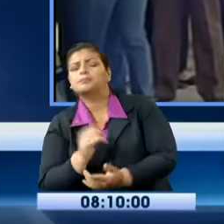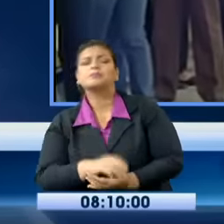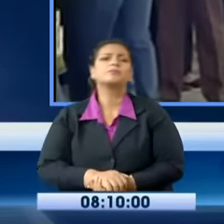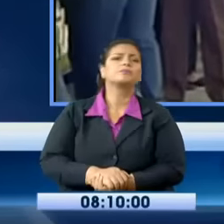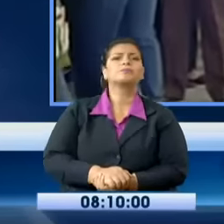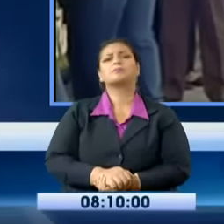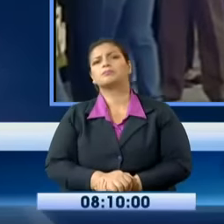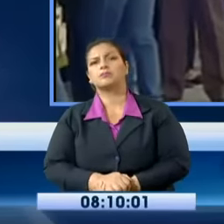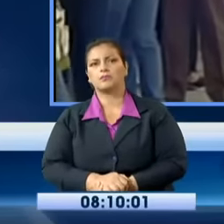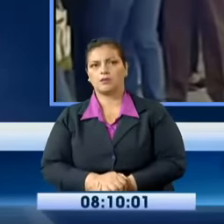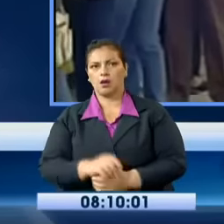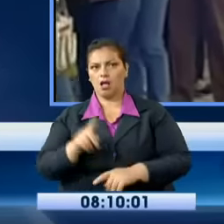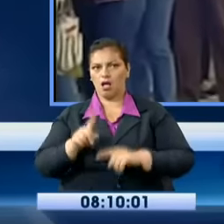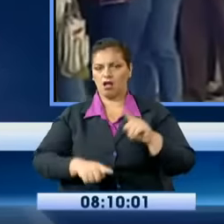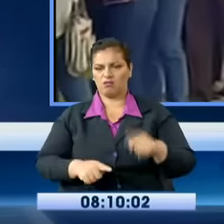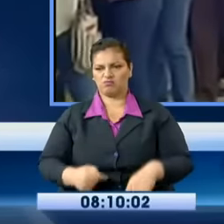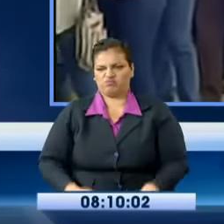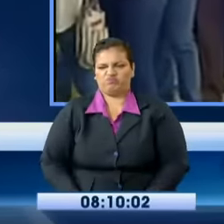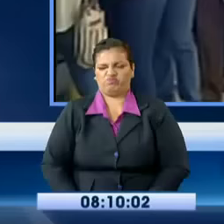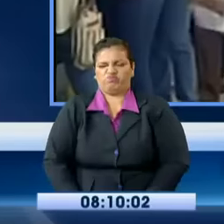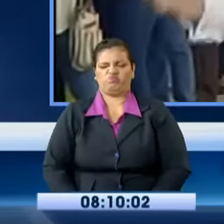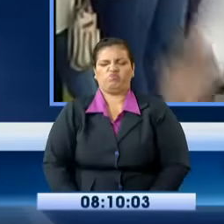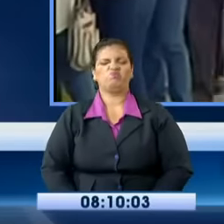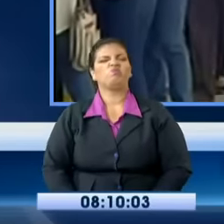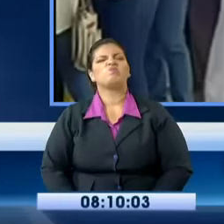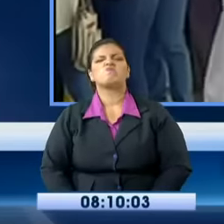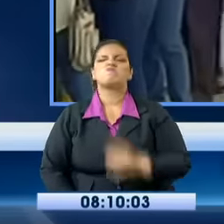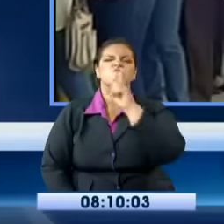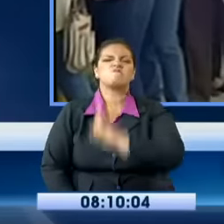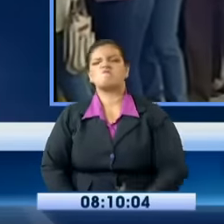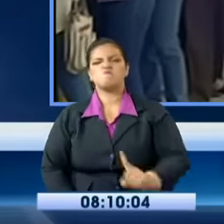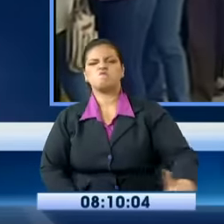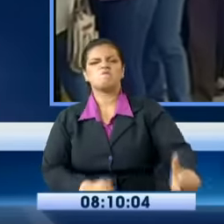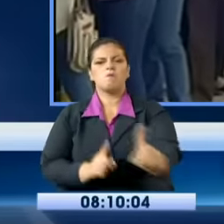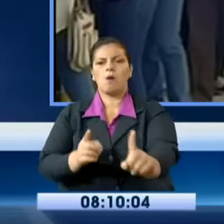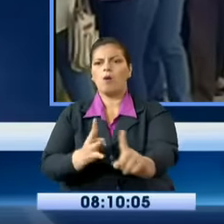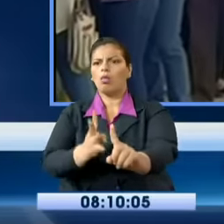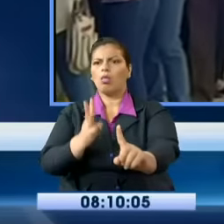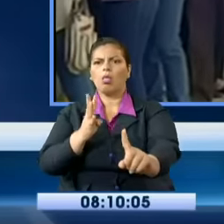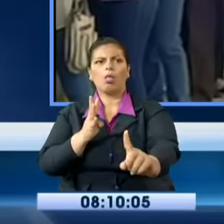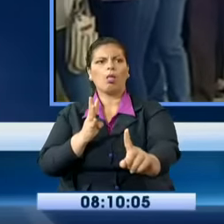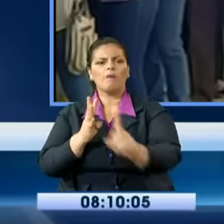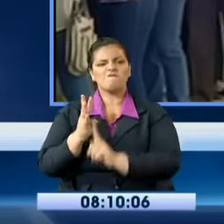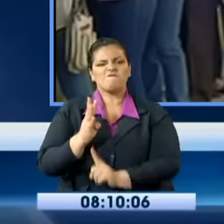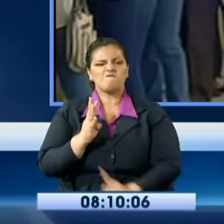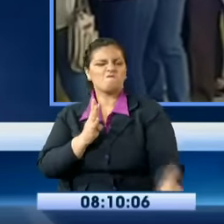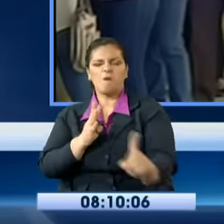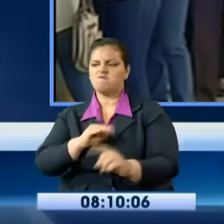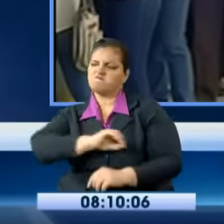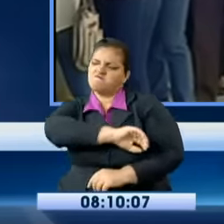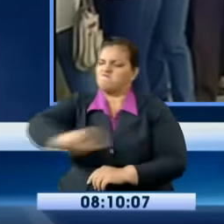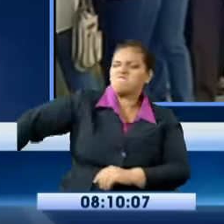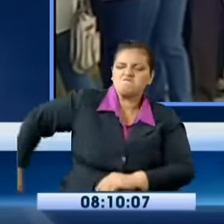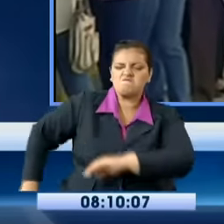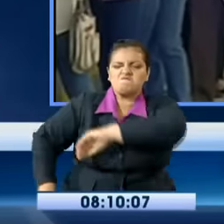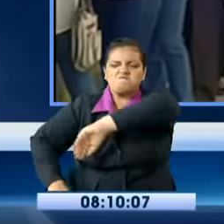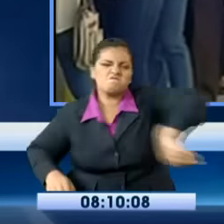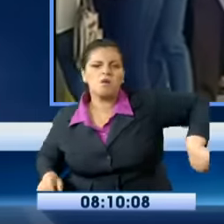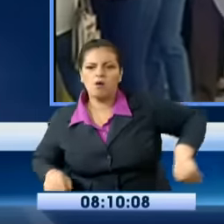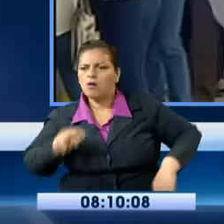veces parece ganado la gente tratando de ingresar a las unidades y respetando a adultos, adultos mayores, a